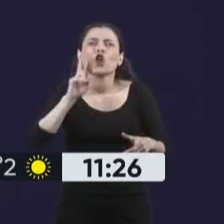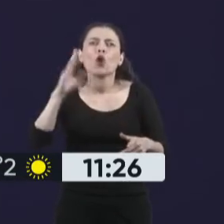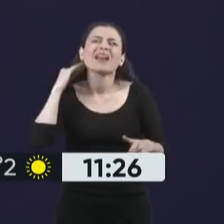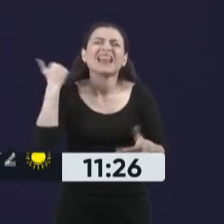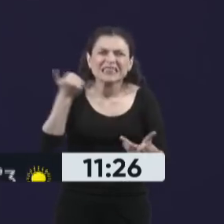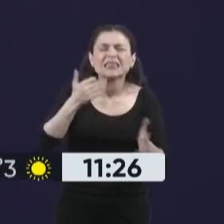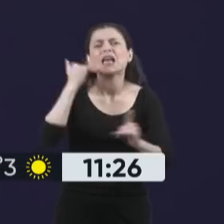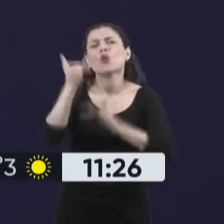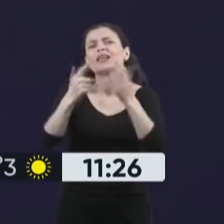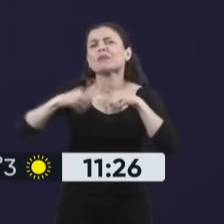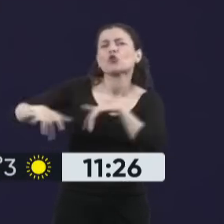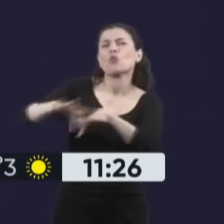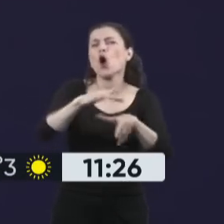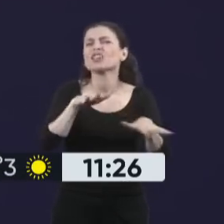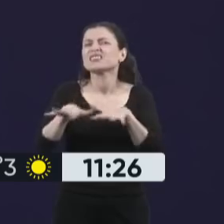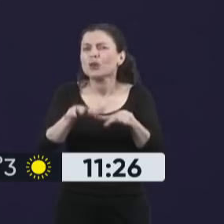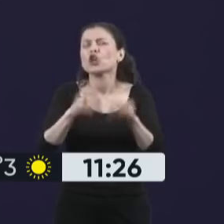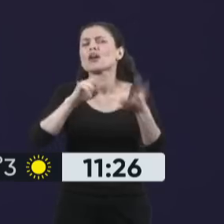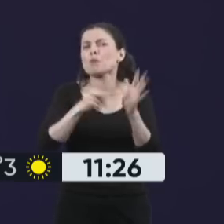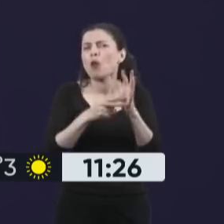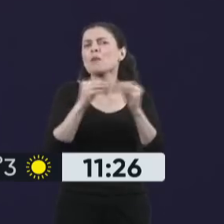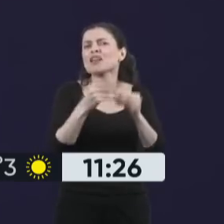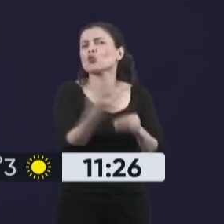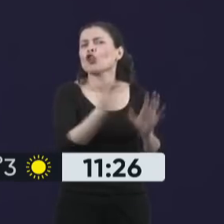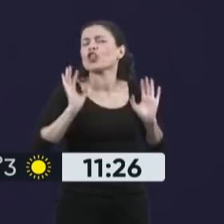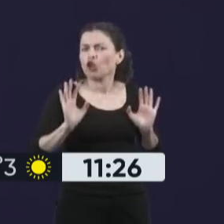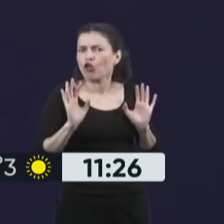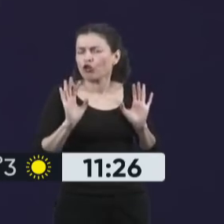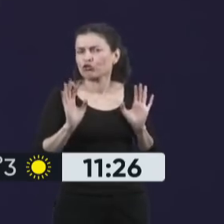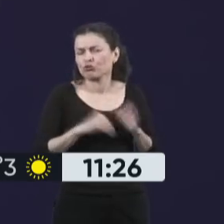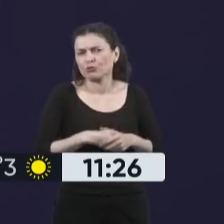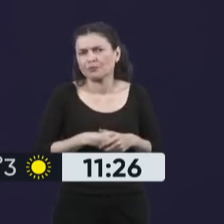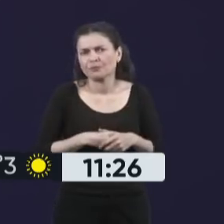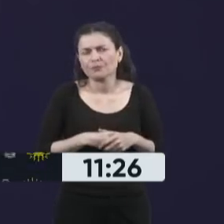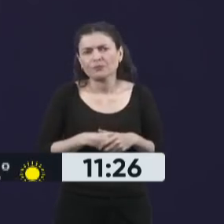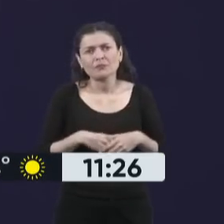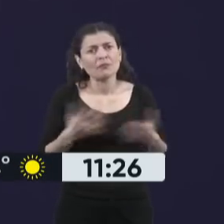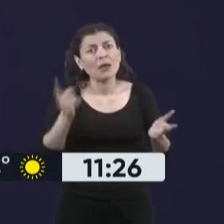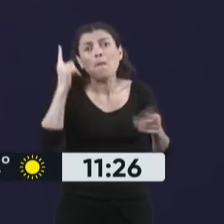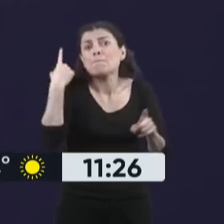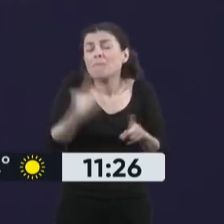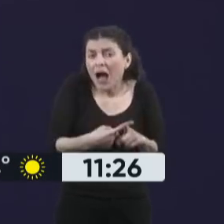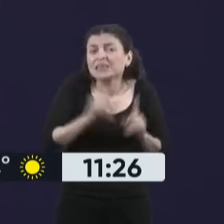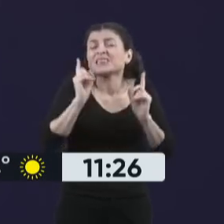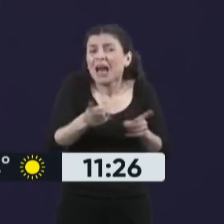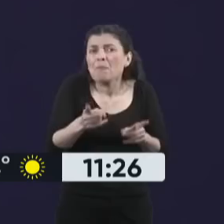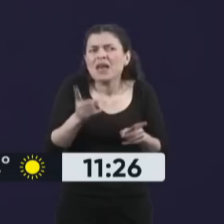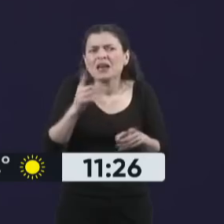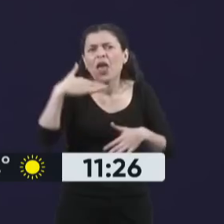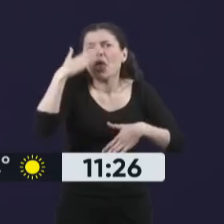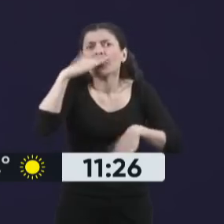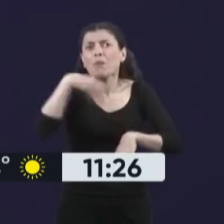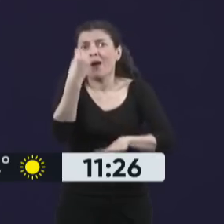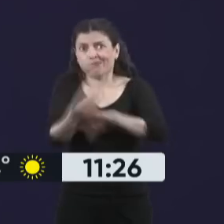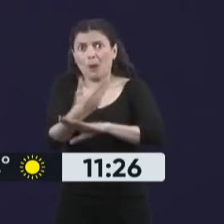previo a que ella sea primera dama, con, por supuesto, el resto de los casos de corrupción y los temas